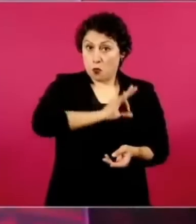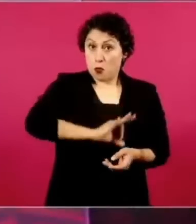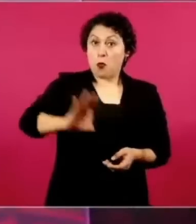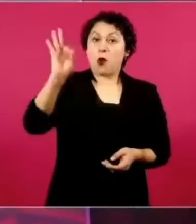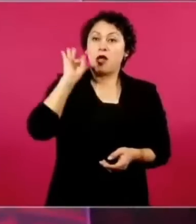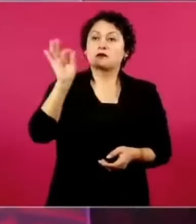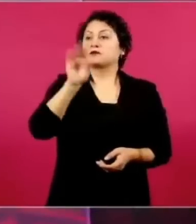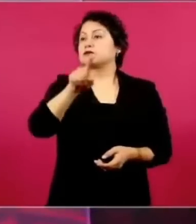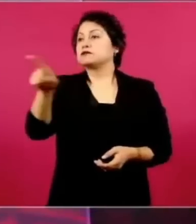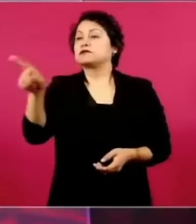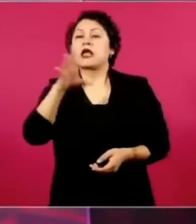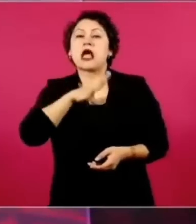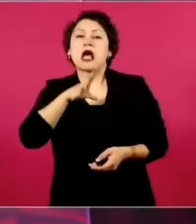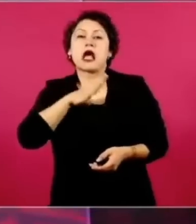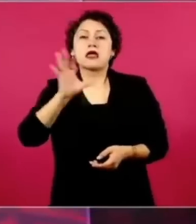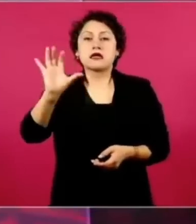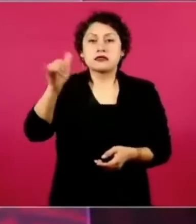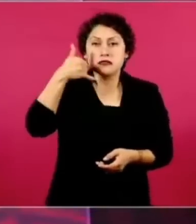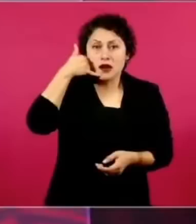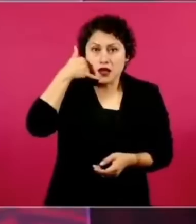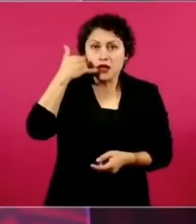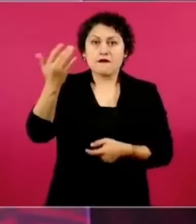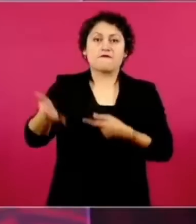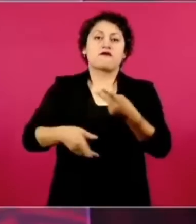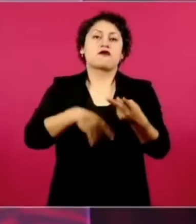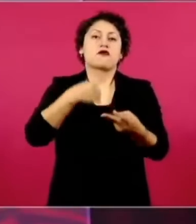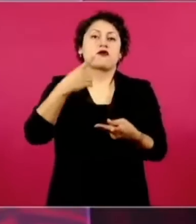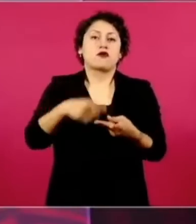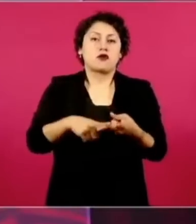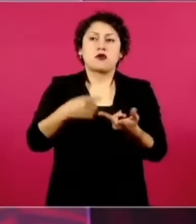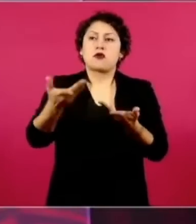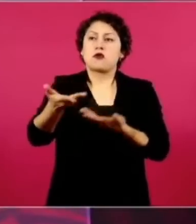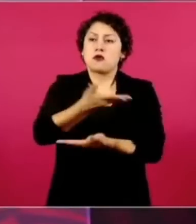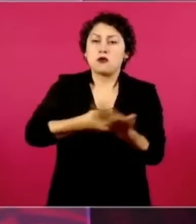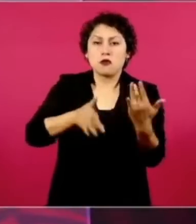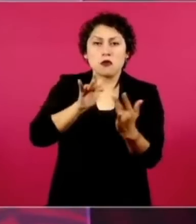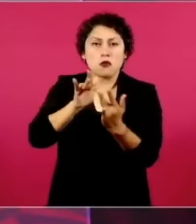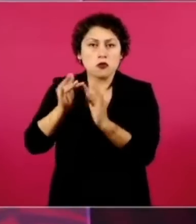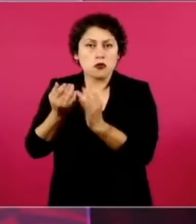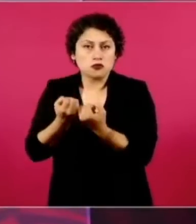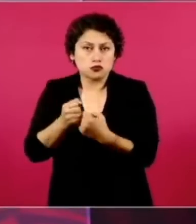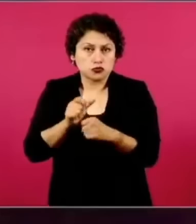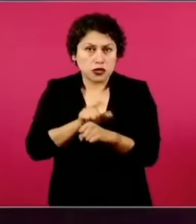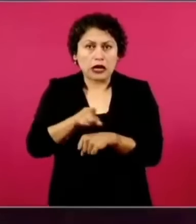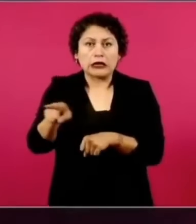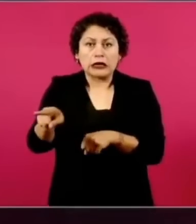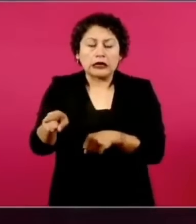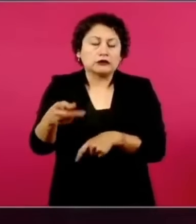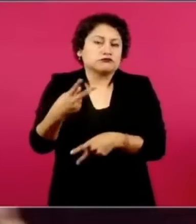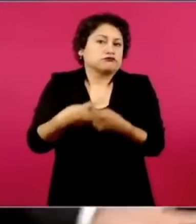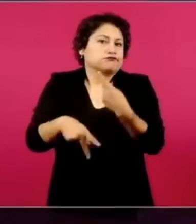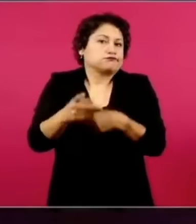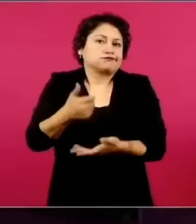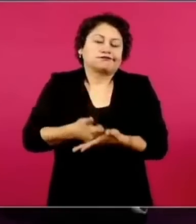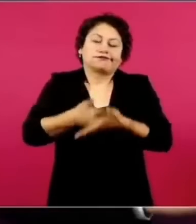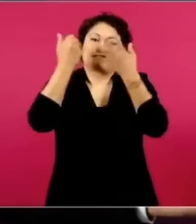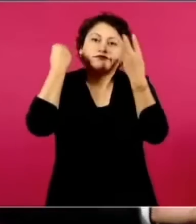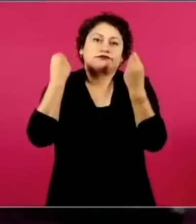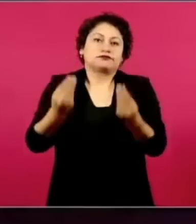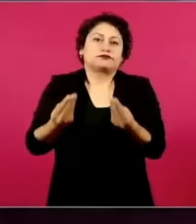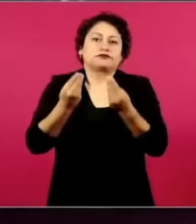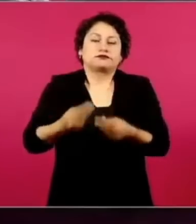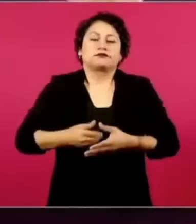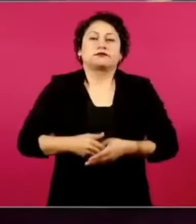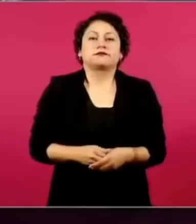si tiene posibilidad de interactuar en una red social. Pero que